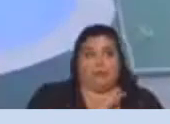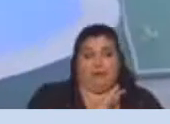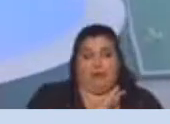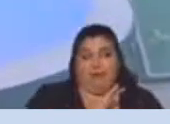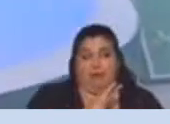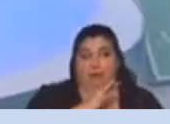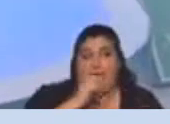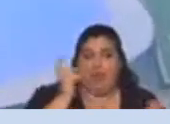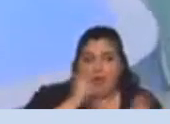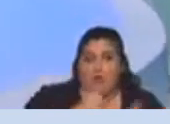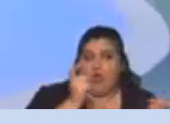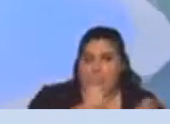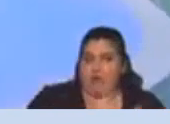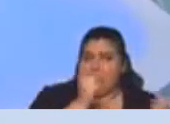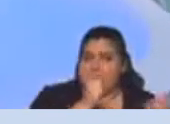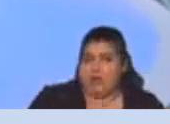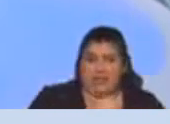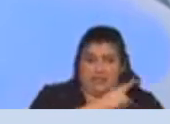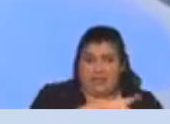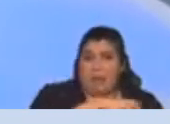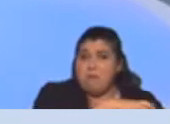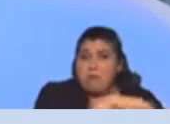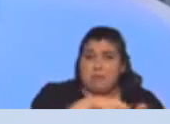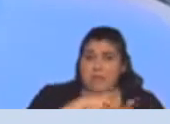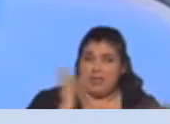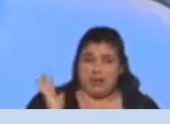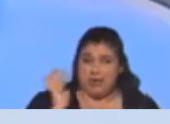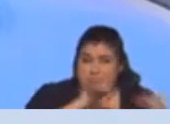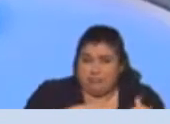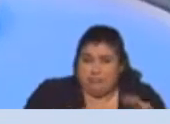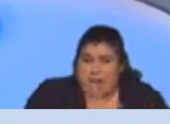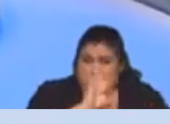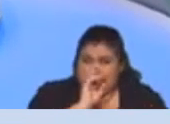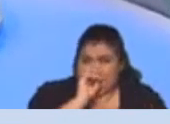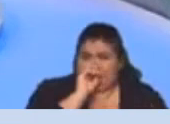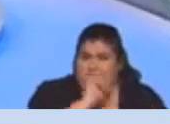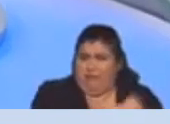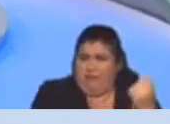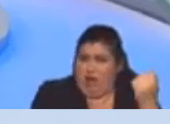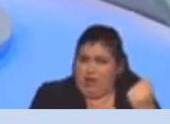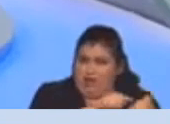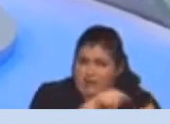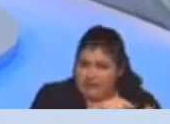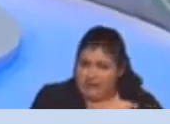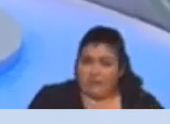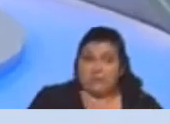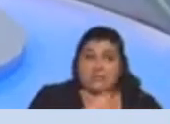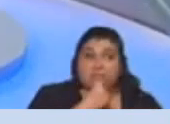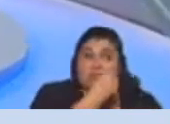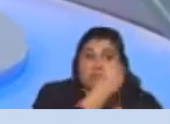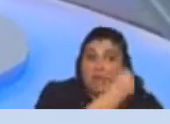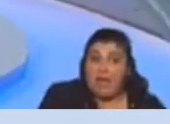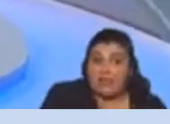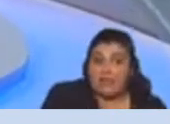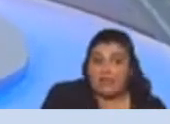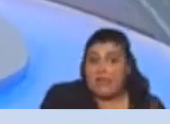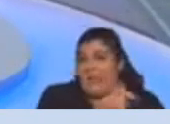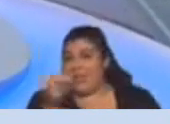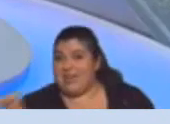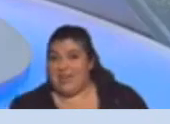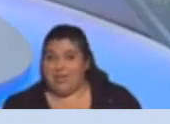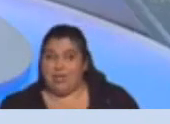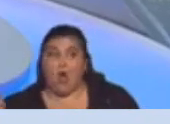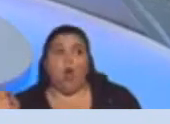reuniones es un lobby empresarios de los más poderosos un Lobby en el cual ahí tomar